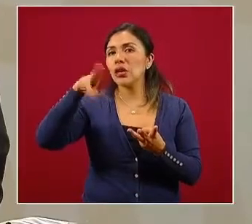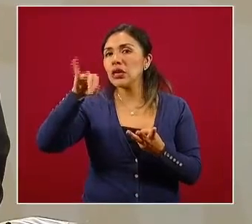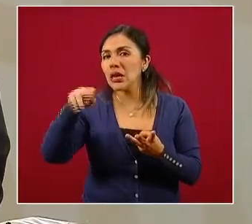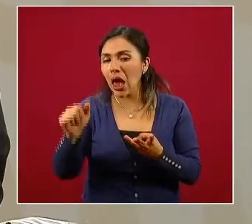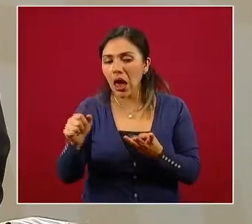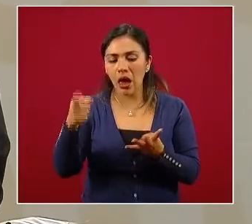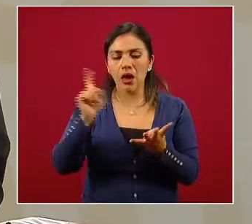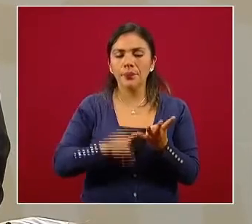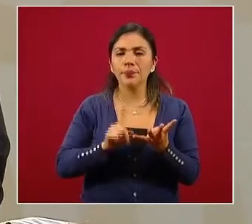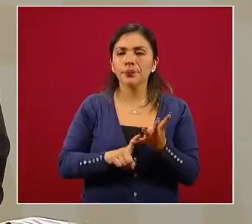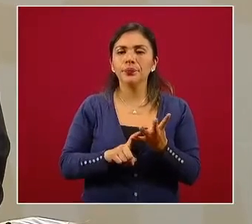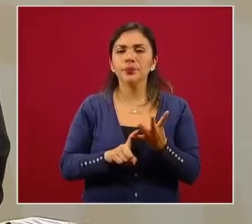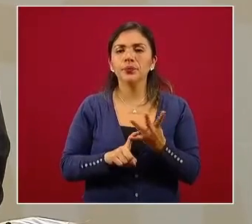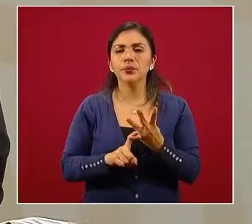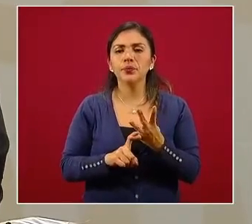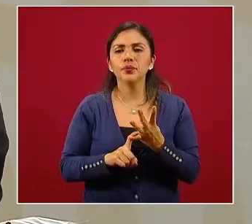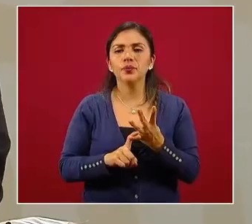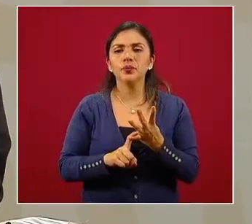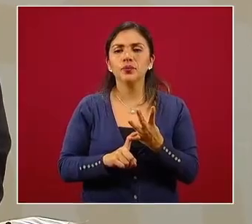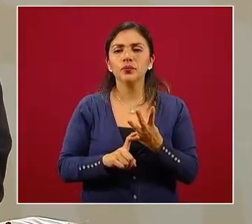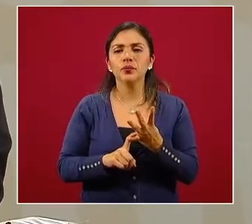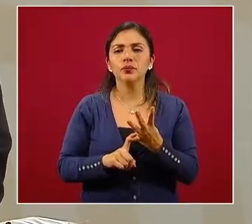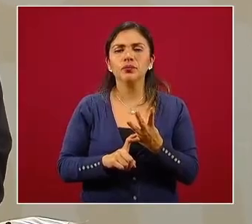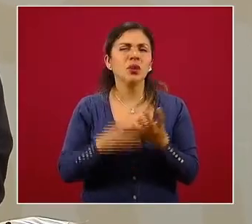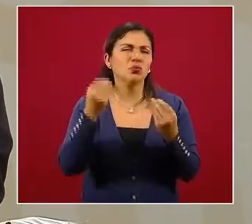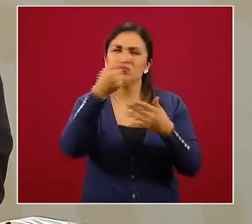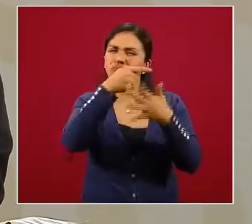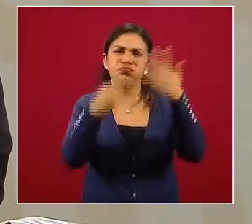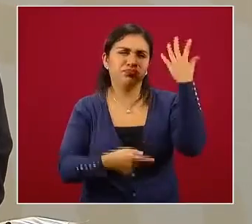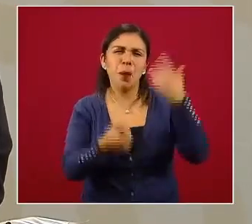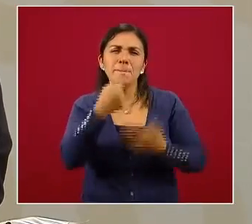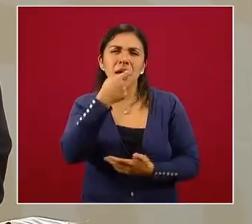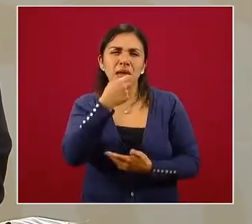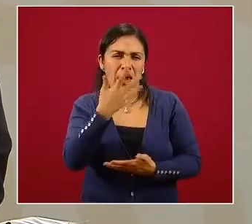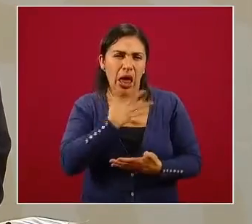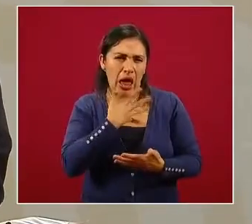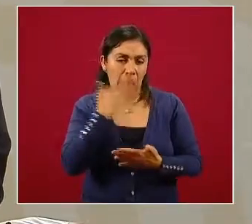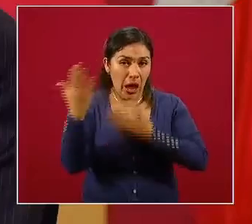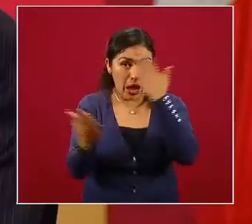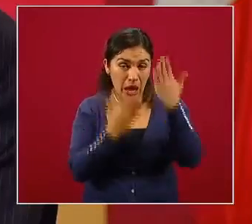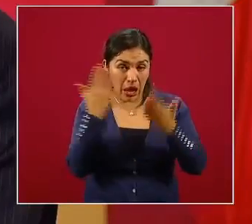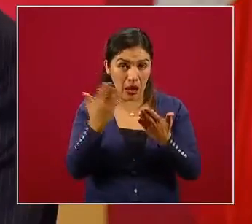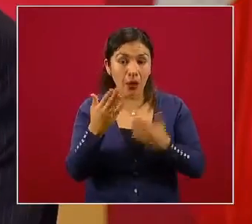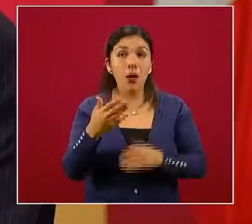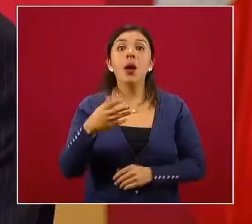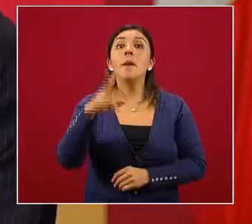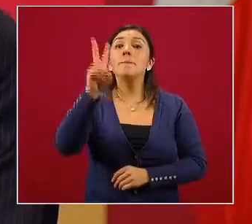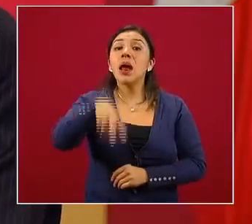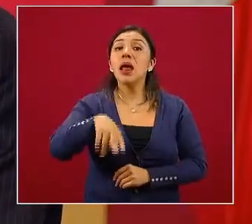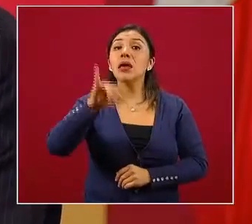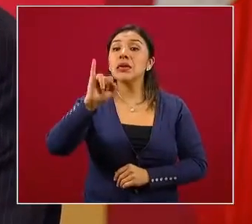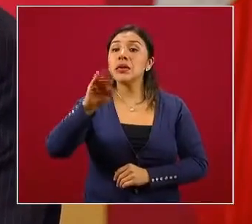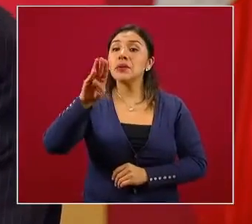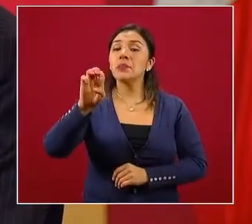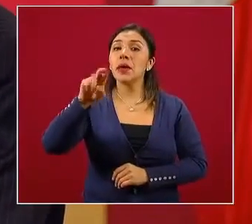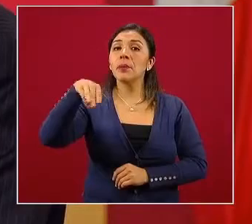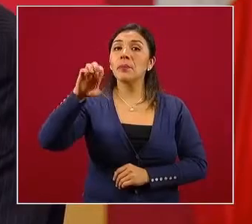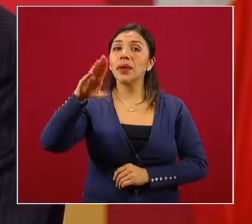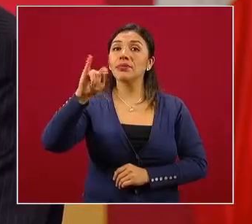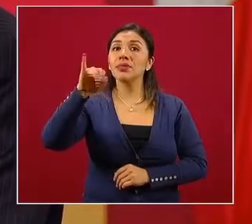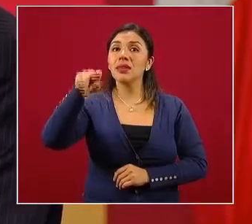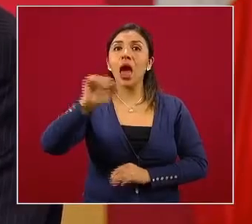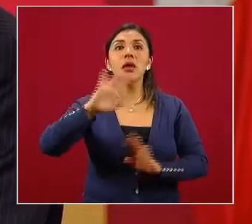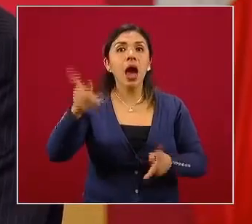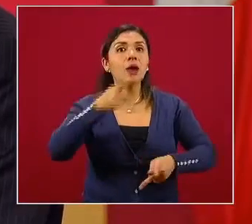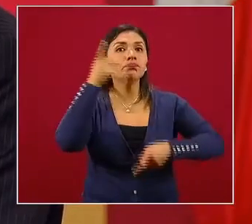el inhibidor de IL-6, en fin, de los productos que estaban. Por cierto que ivermectina ha sido mencionado en